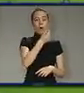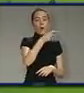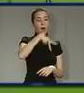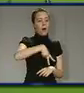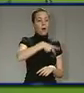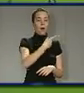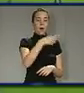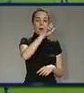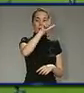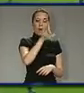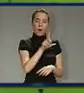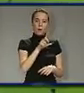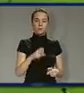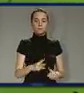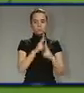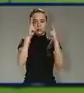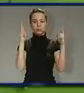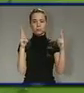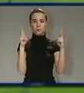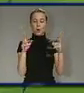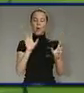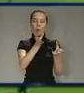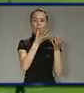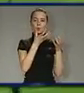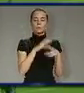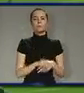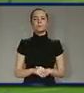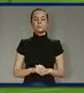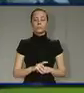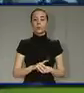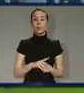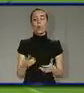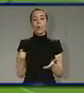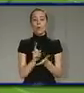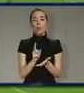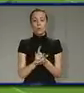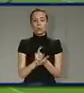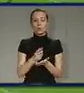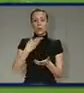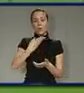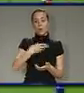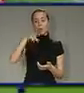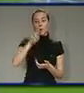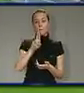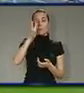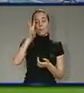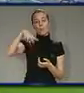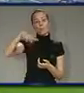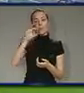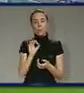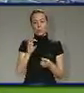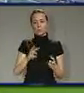marcaba su segundo tanto... ...en un error inexplicable de Aranzubía. De nuevo Bruno Gama haría el tercero... ...para los locales un